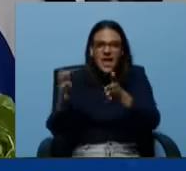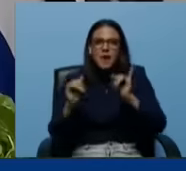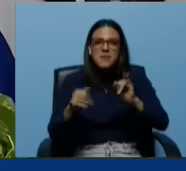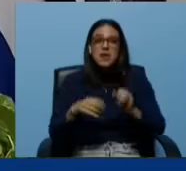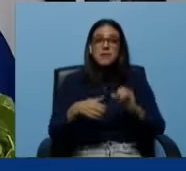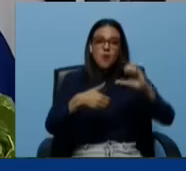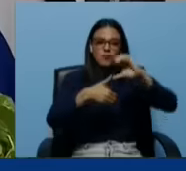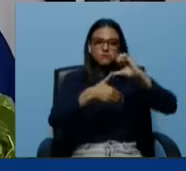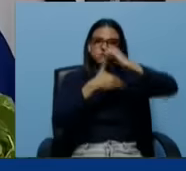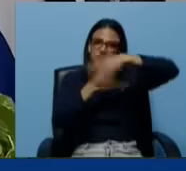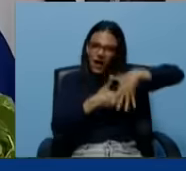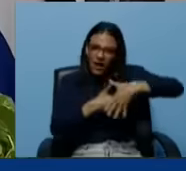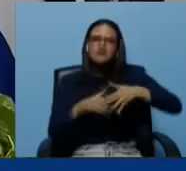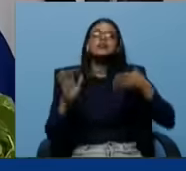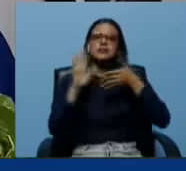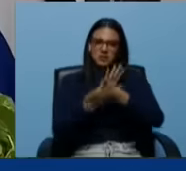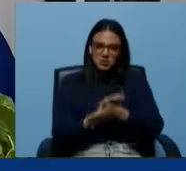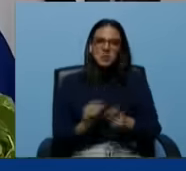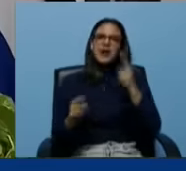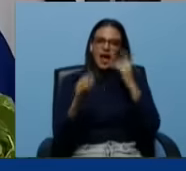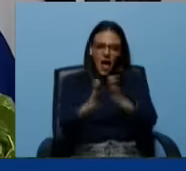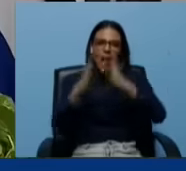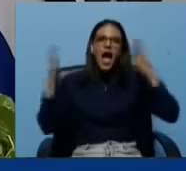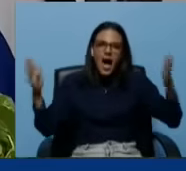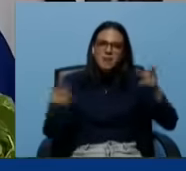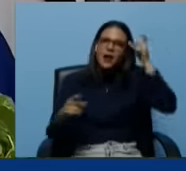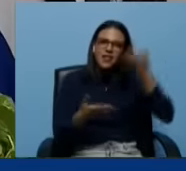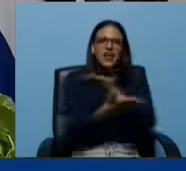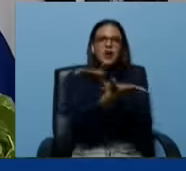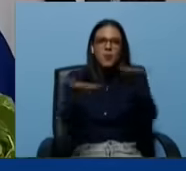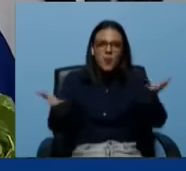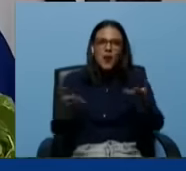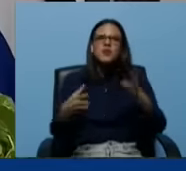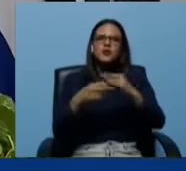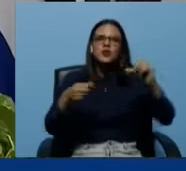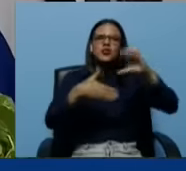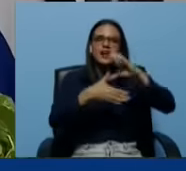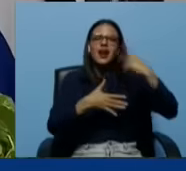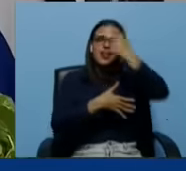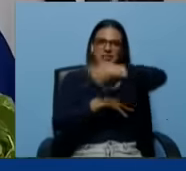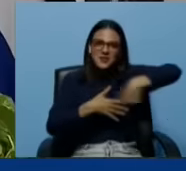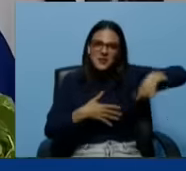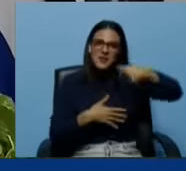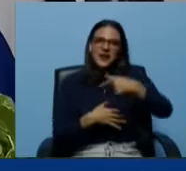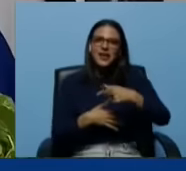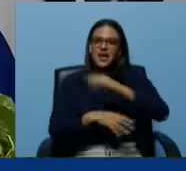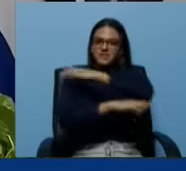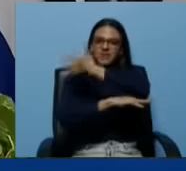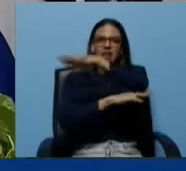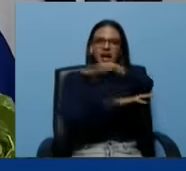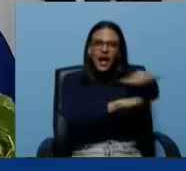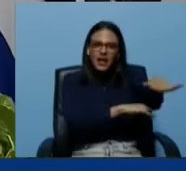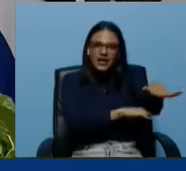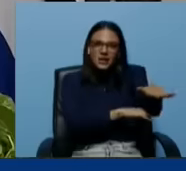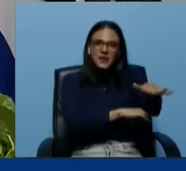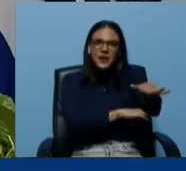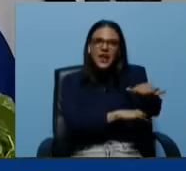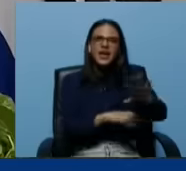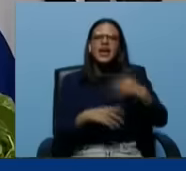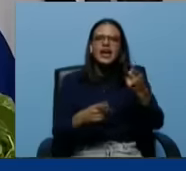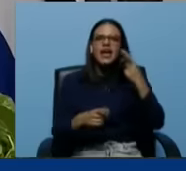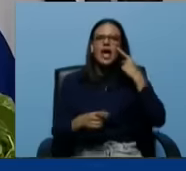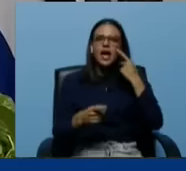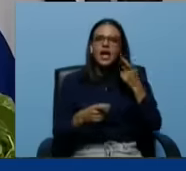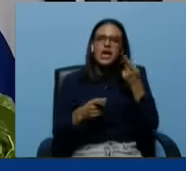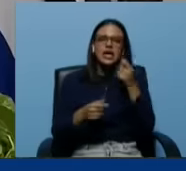la solidaridad más amplia entre los pueblos de América Latina y el Caribe, que sustentan el